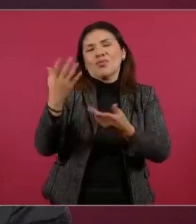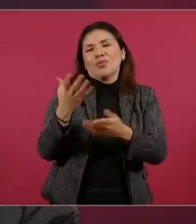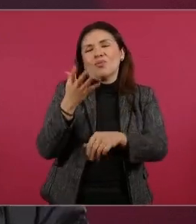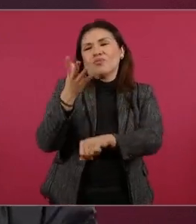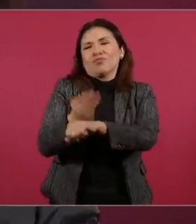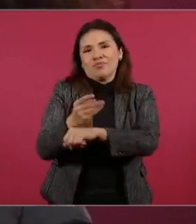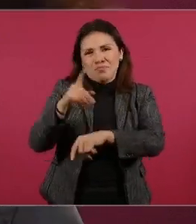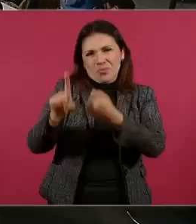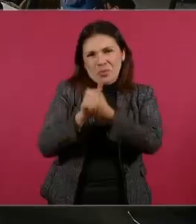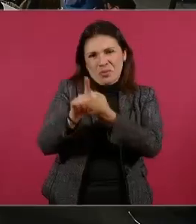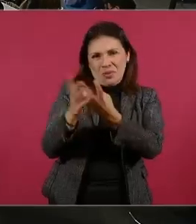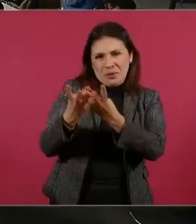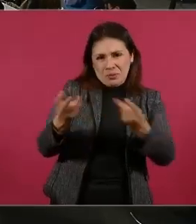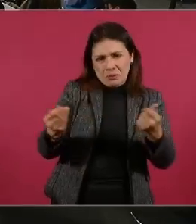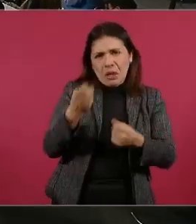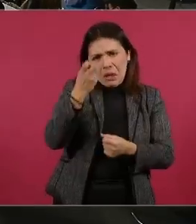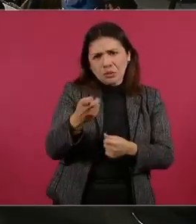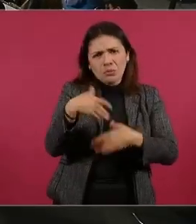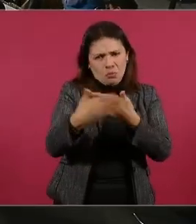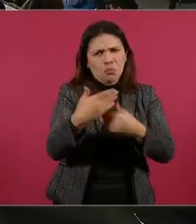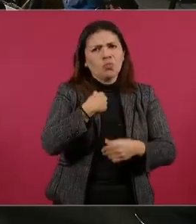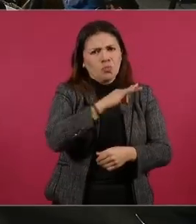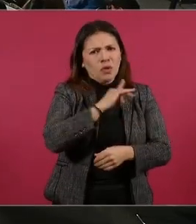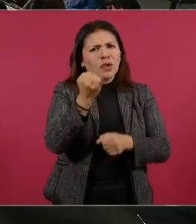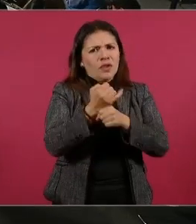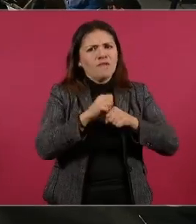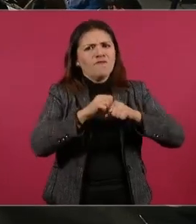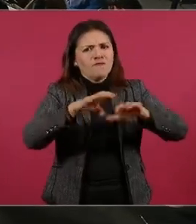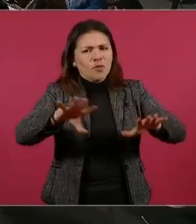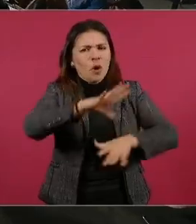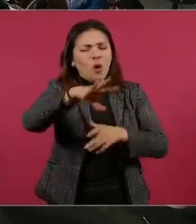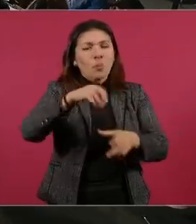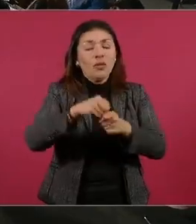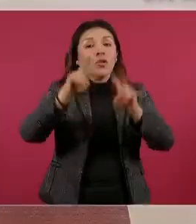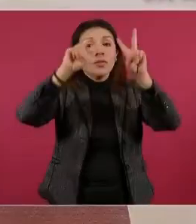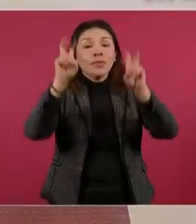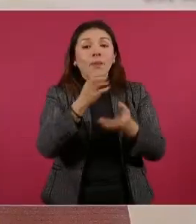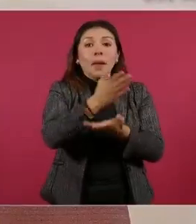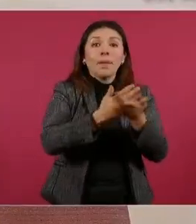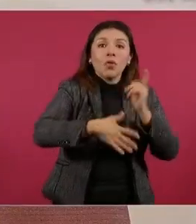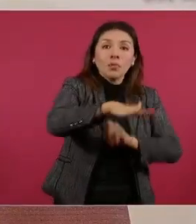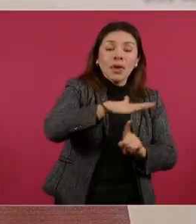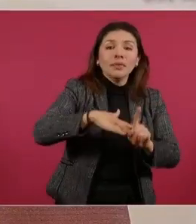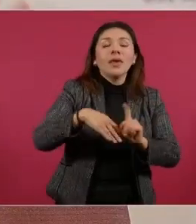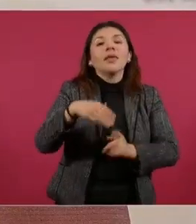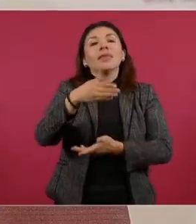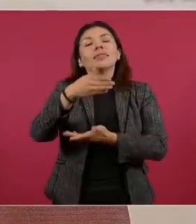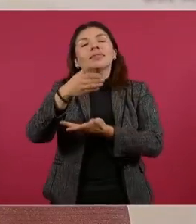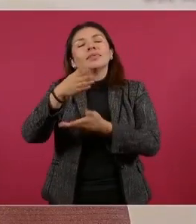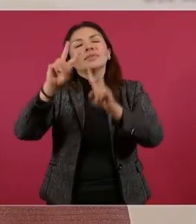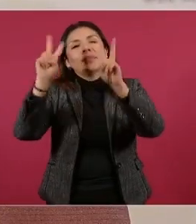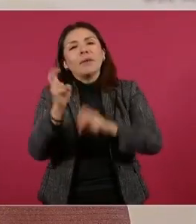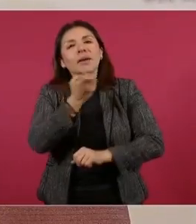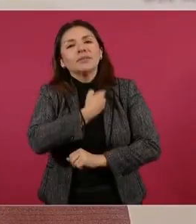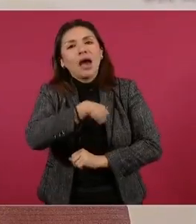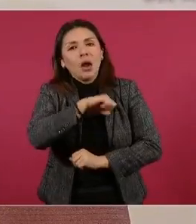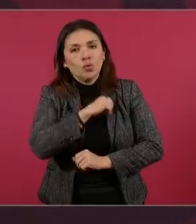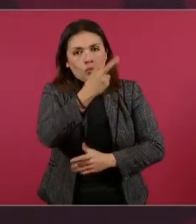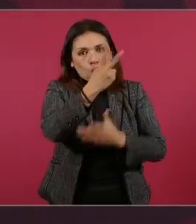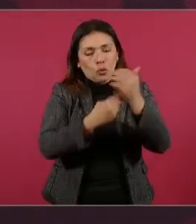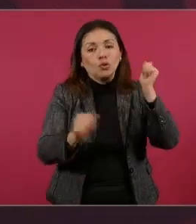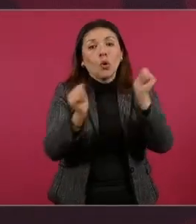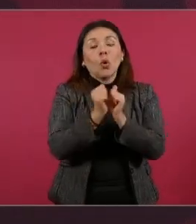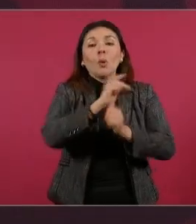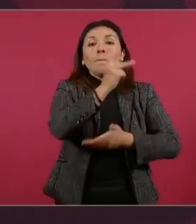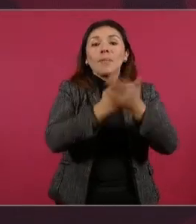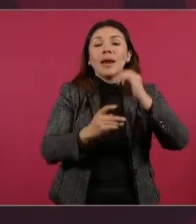parece bien presidente podríamos hacer un informe general que toque lo de medio ambiente y que toque lo de salud y que integre tanto lo del plan de